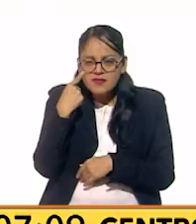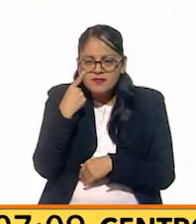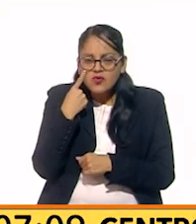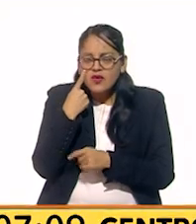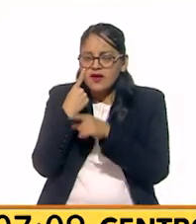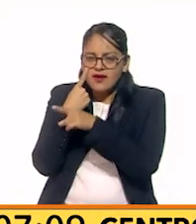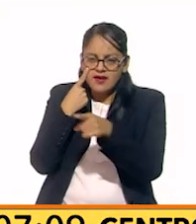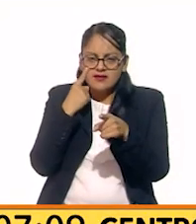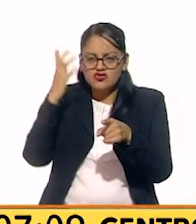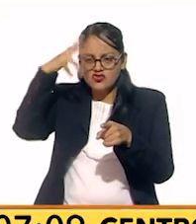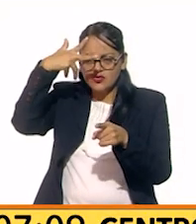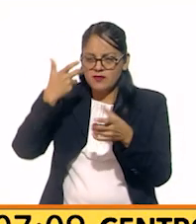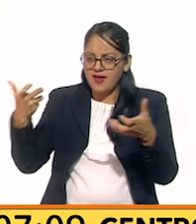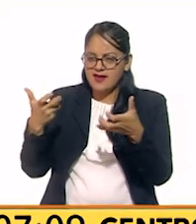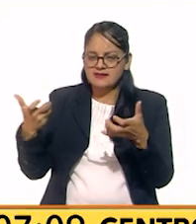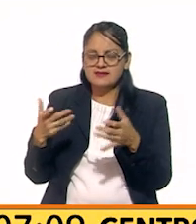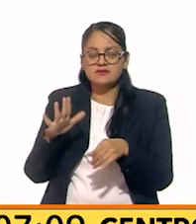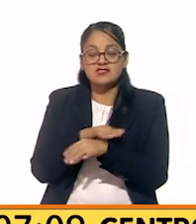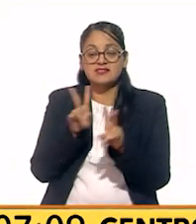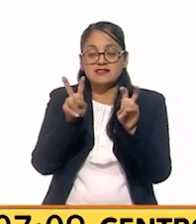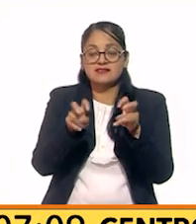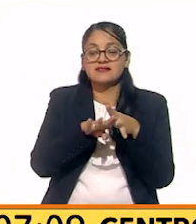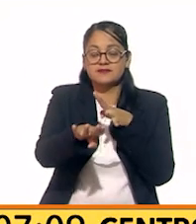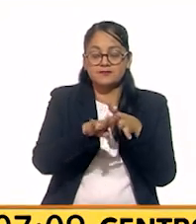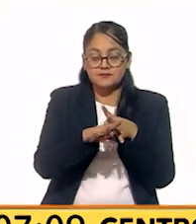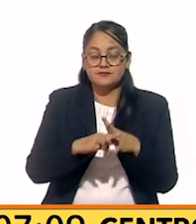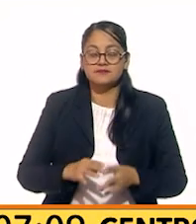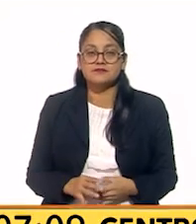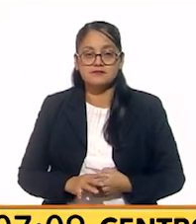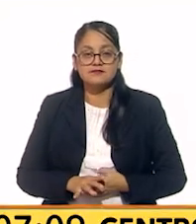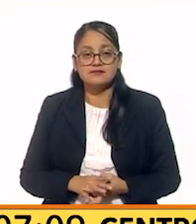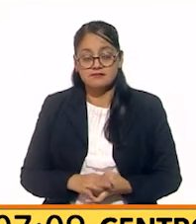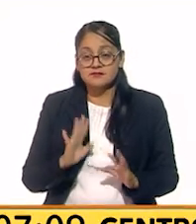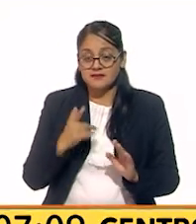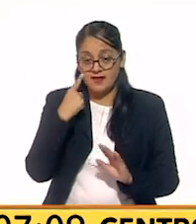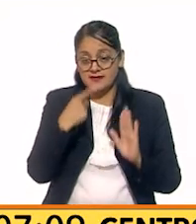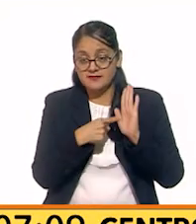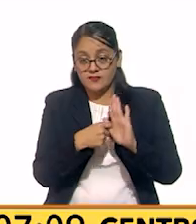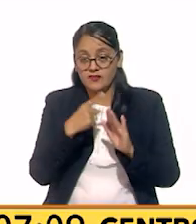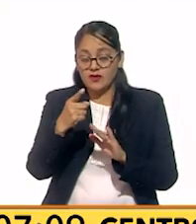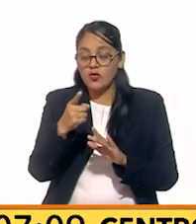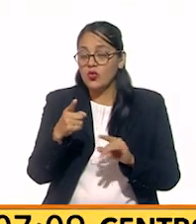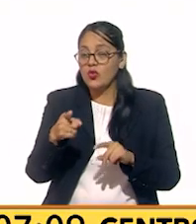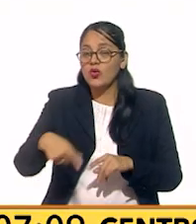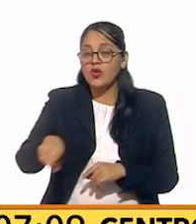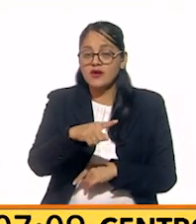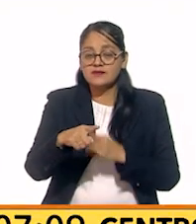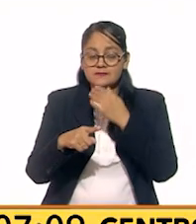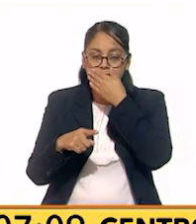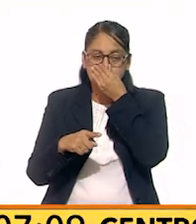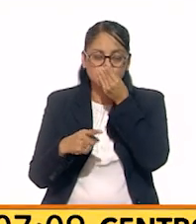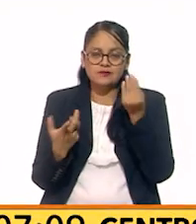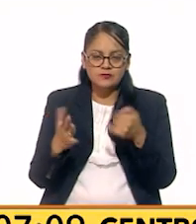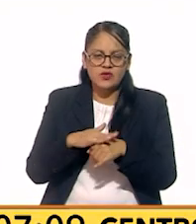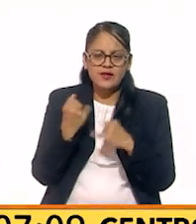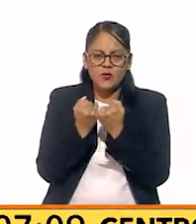embestida tremenda de Donald Trump, sobre todo en materia migratoria, que se vio reflejado también en la participación, porque